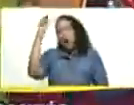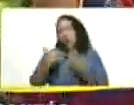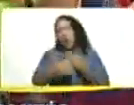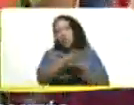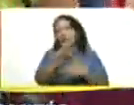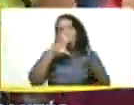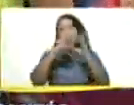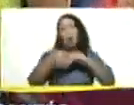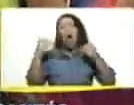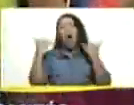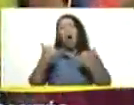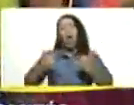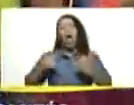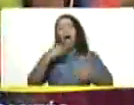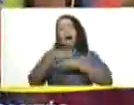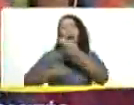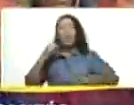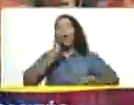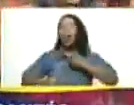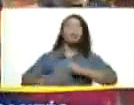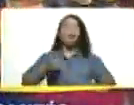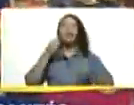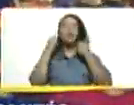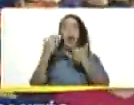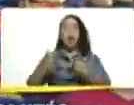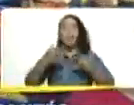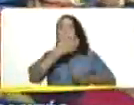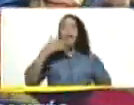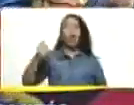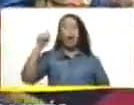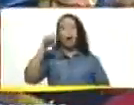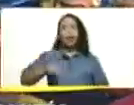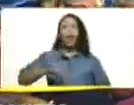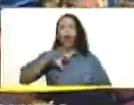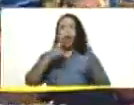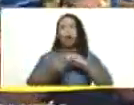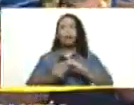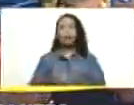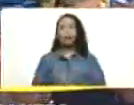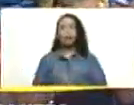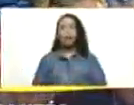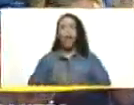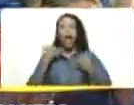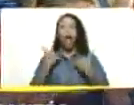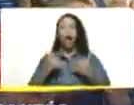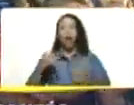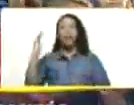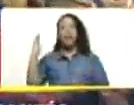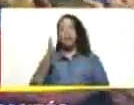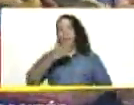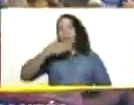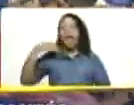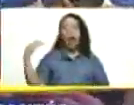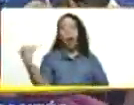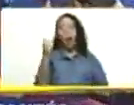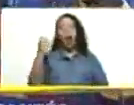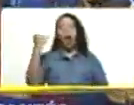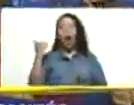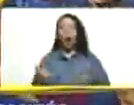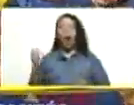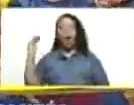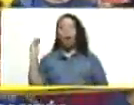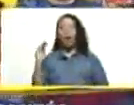ahora es que vamos a hacer cosas buenas y mejores para los CLAP. Ahora es que viene lo mejor, ahora es que viene